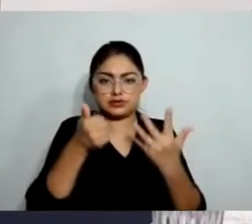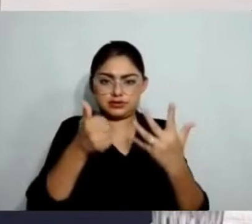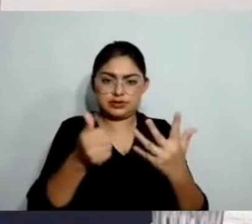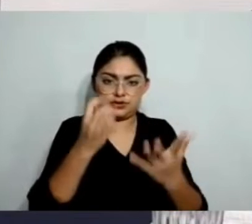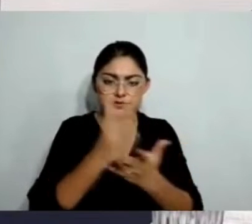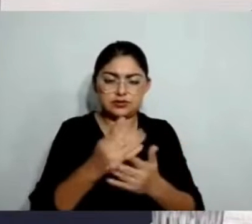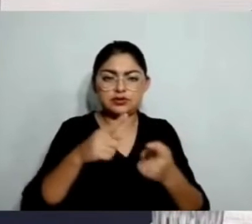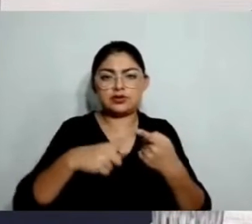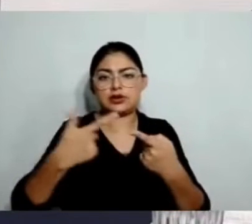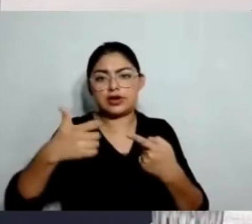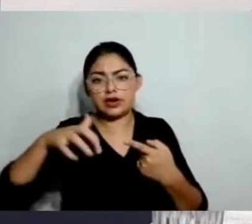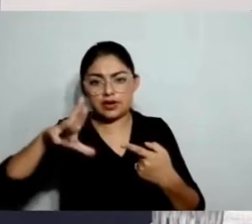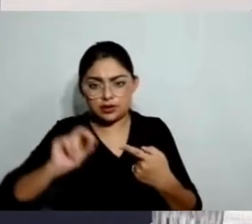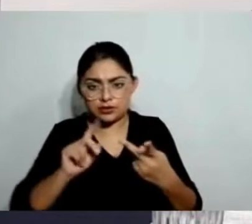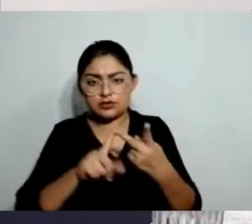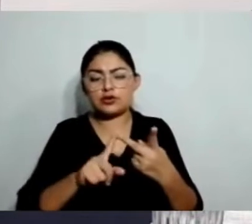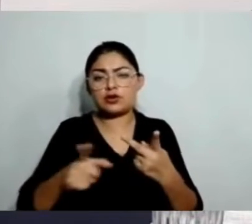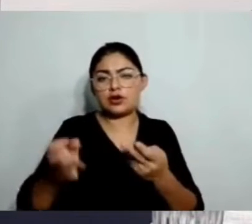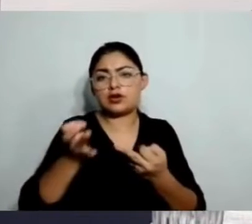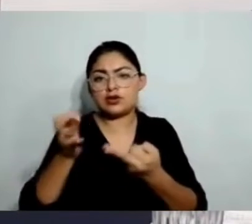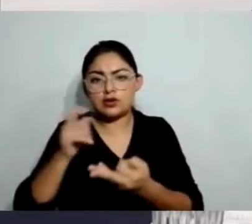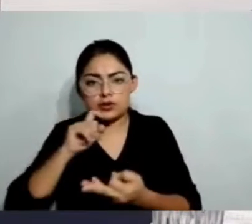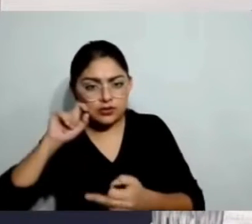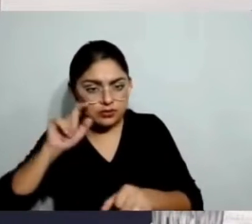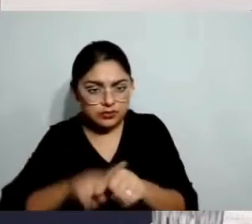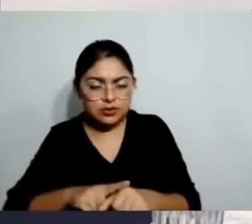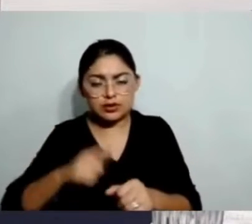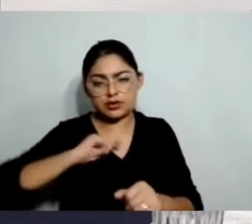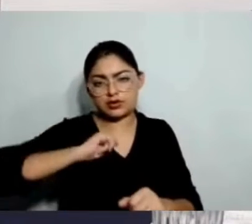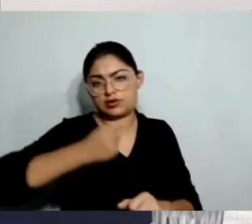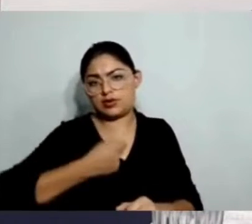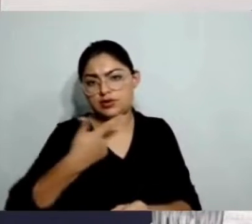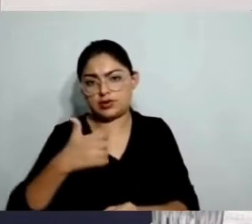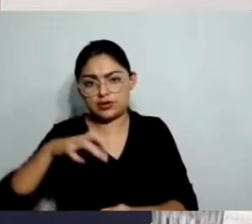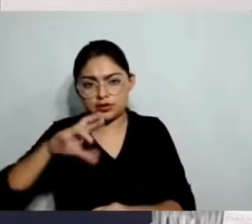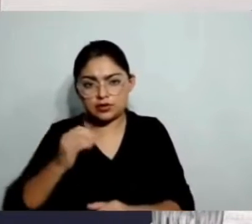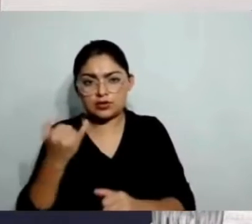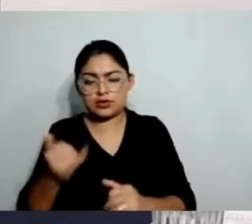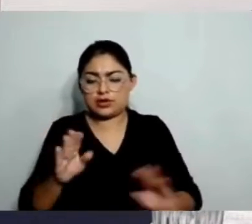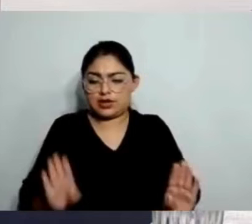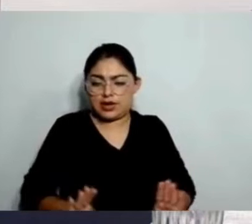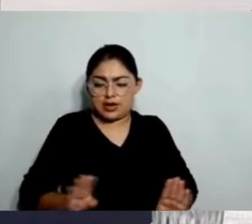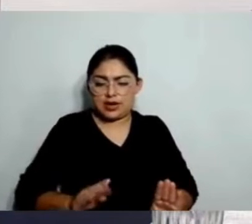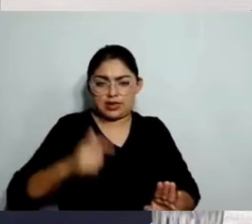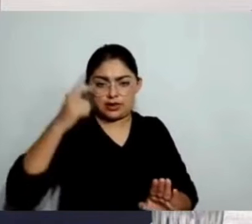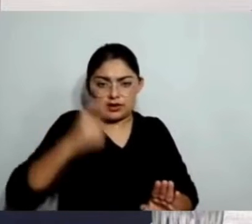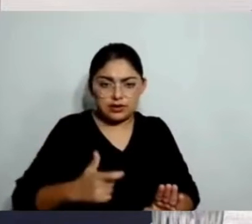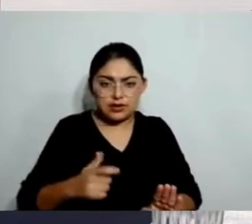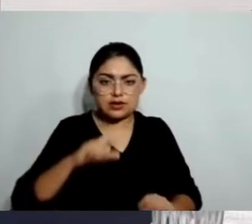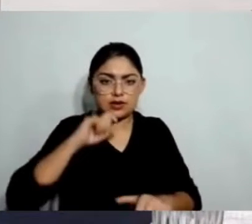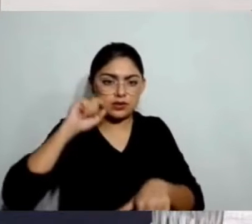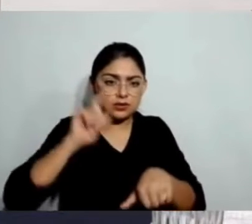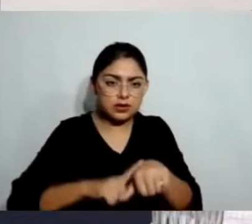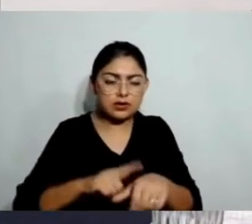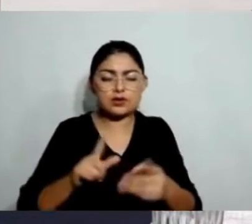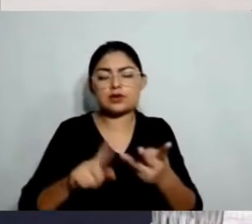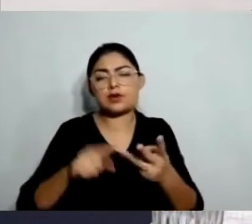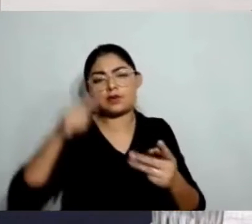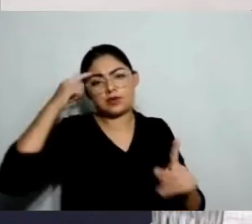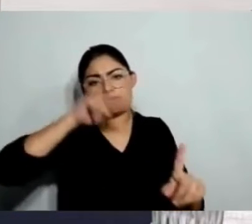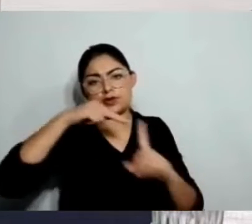sexual identidad de género y características sexuales perspectiva de infancia adolescencia la de movilidad